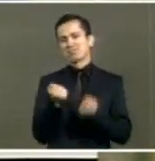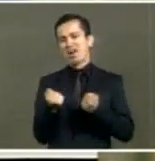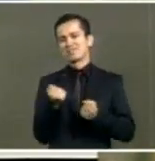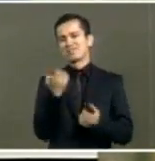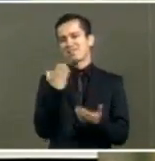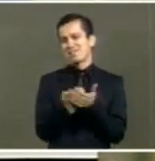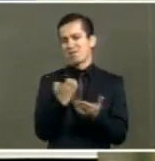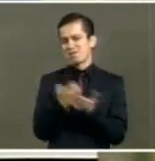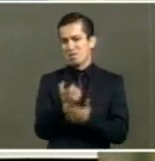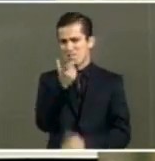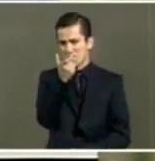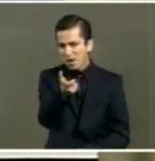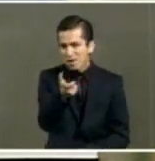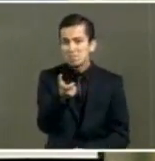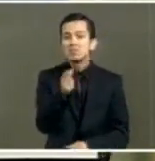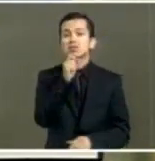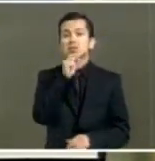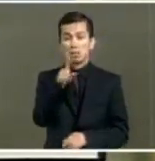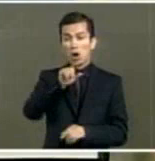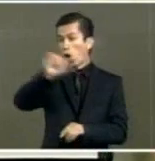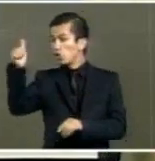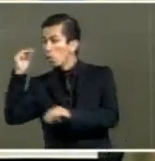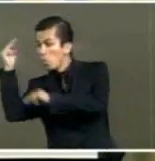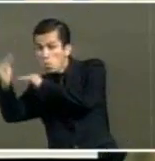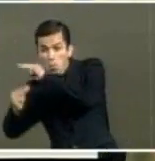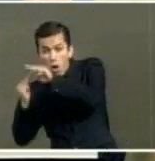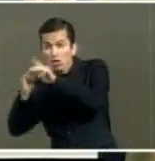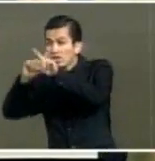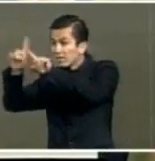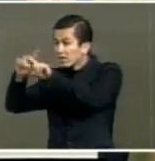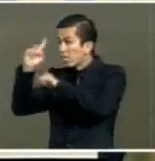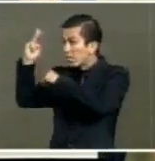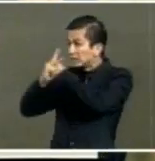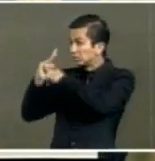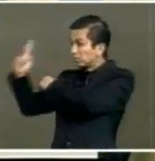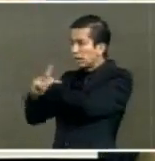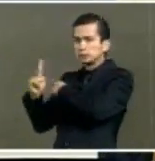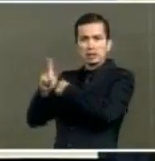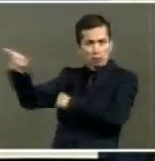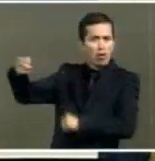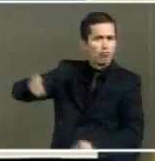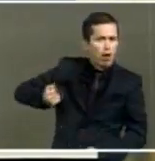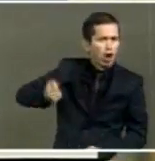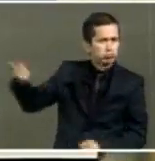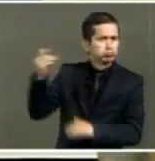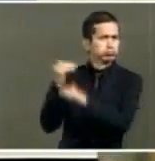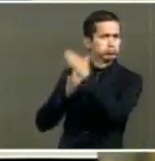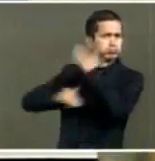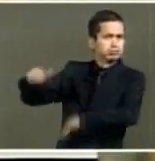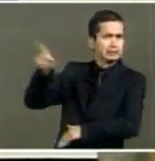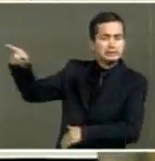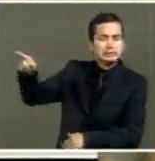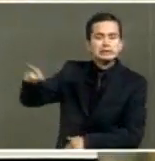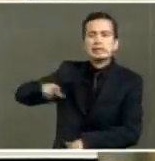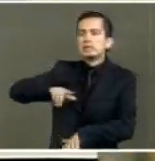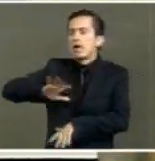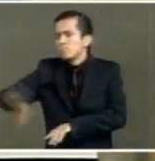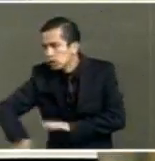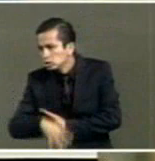y mientras muchas naciones del mundo, aún naciones desarrolladas y poderosas,